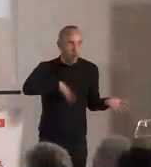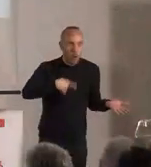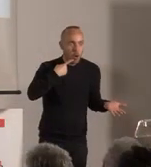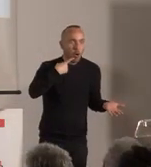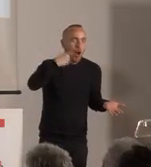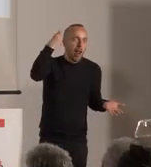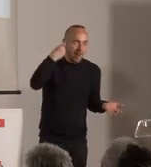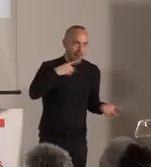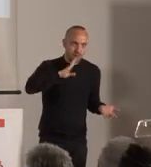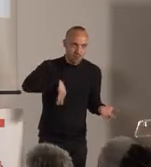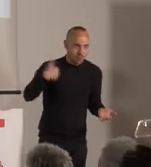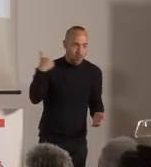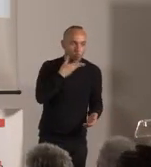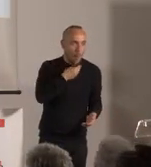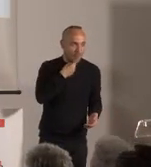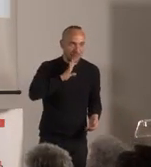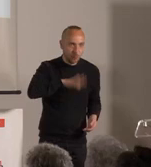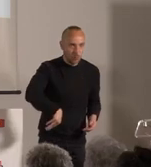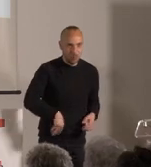pues...